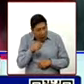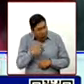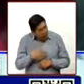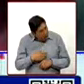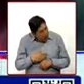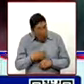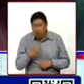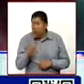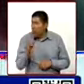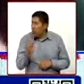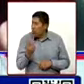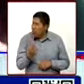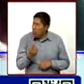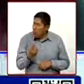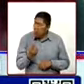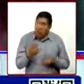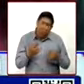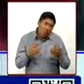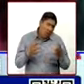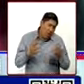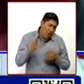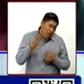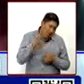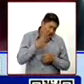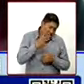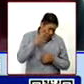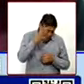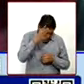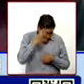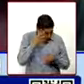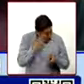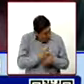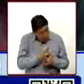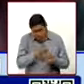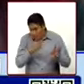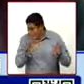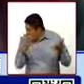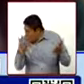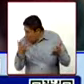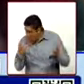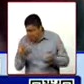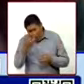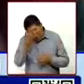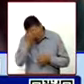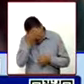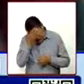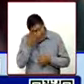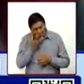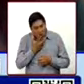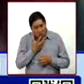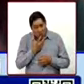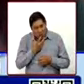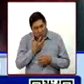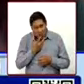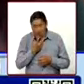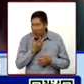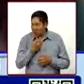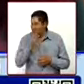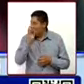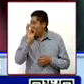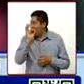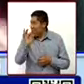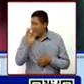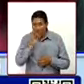no tienen por ahí el cuidado de los padres o de las m madres eh Ellos están en busca de estas personas